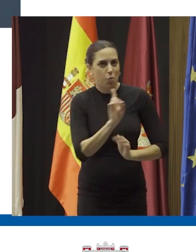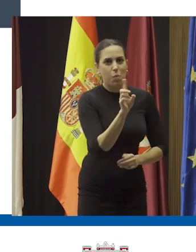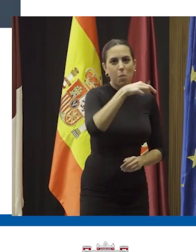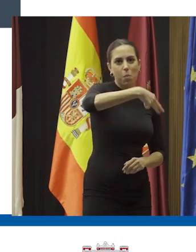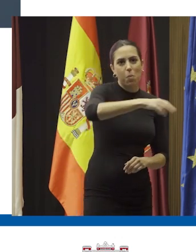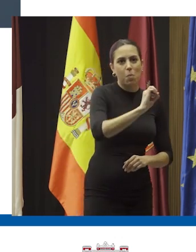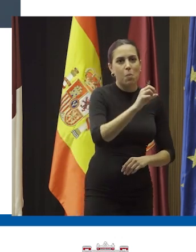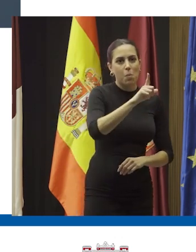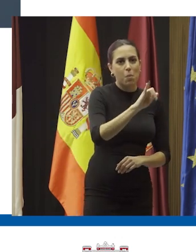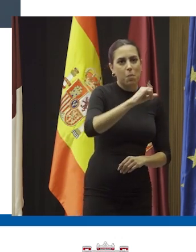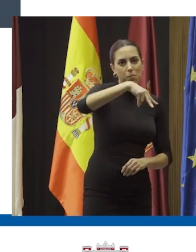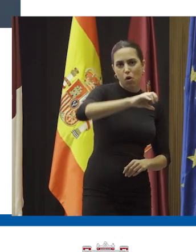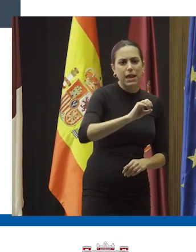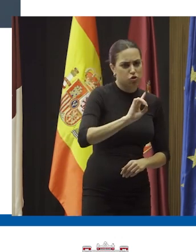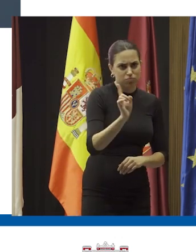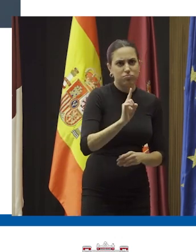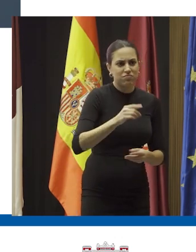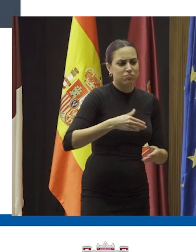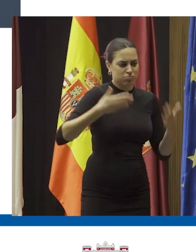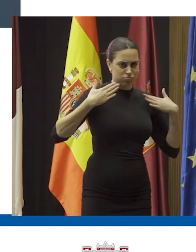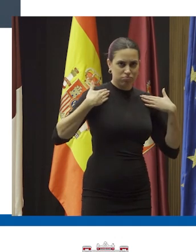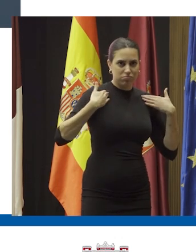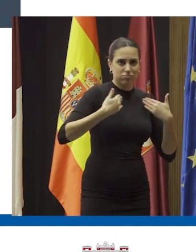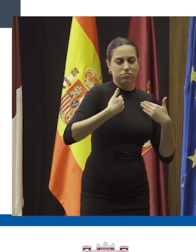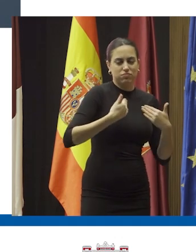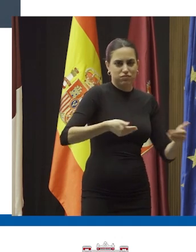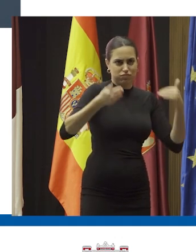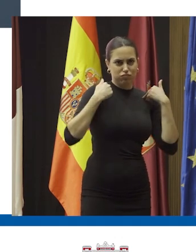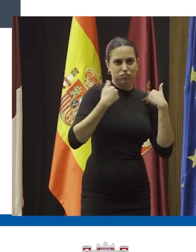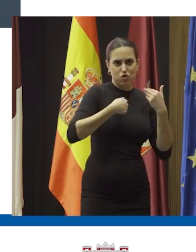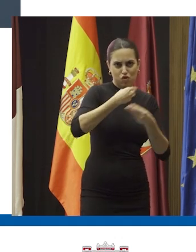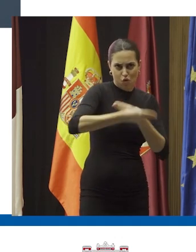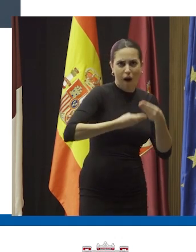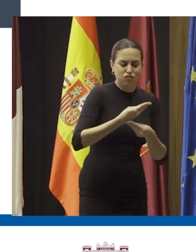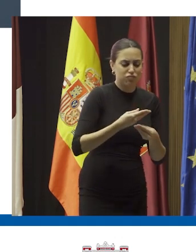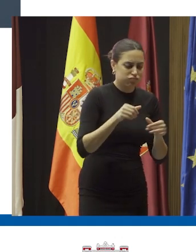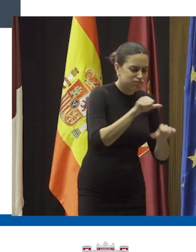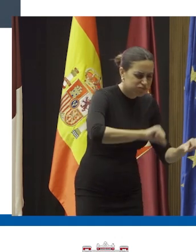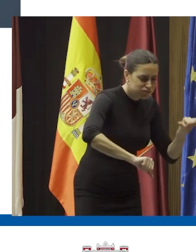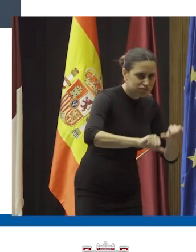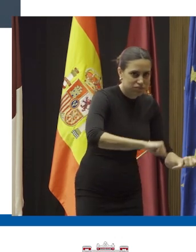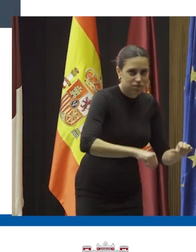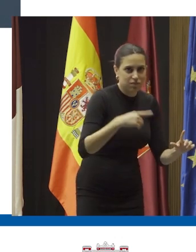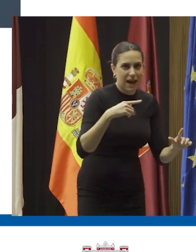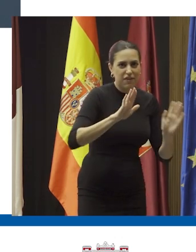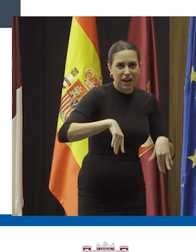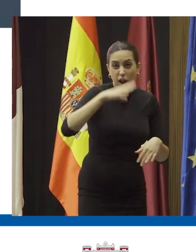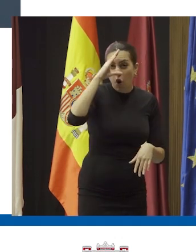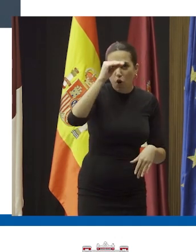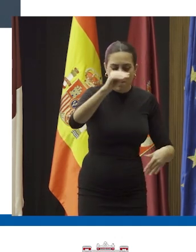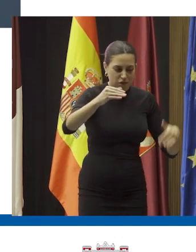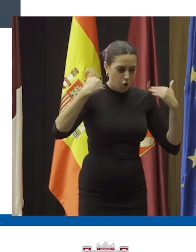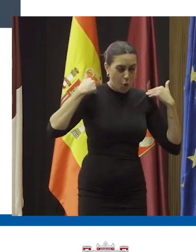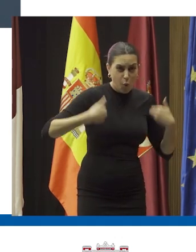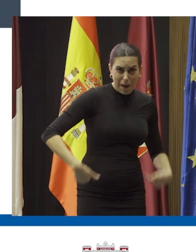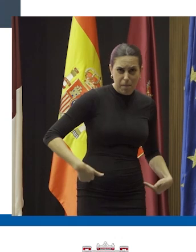pie de camilla del cadáver para él mismo practicar la disección anatómica. Eso le permitió avanzar en el conocimiento anatómico y